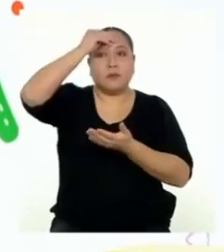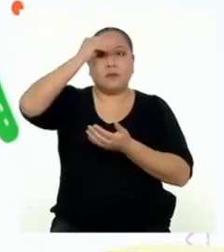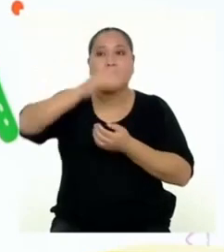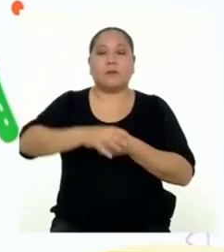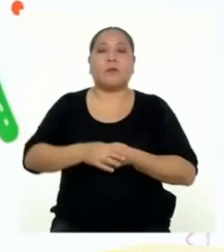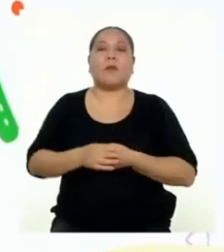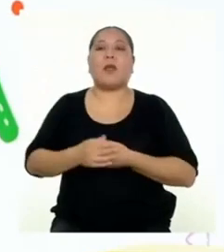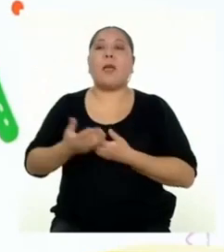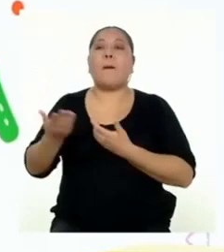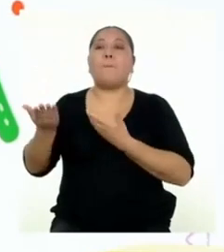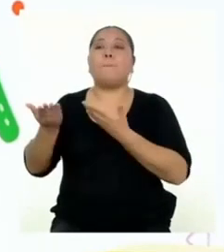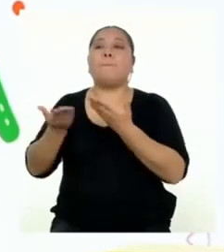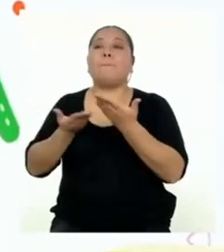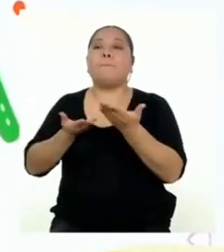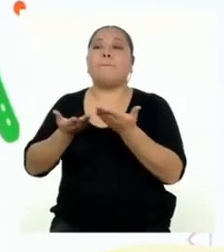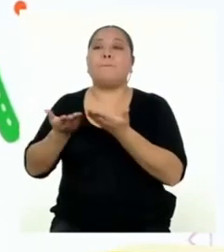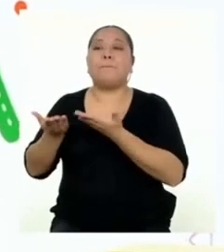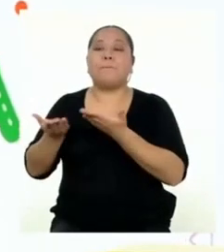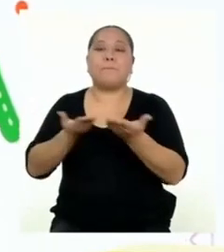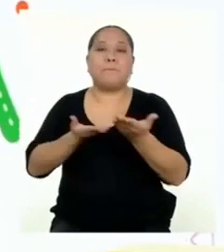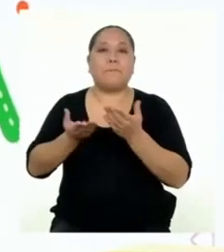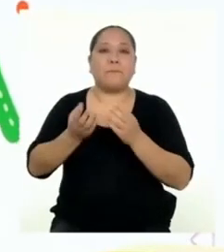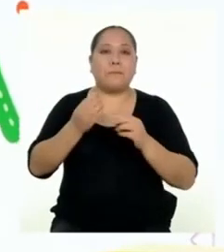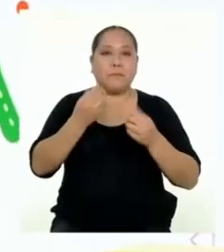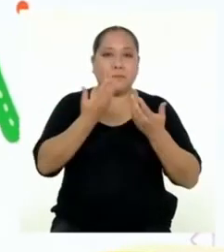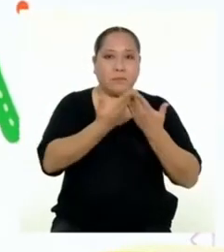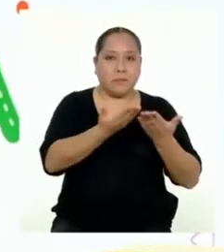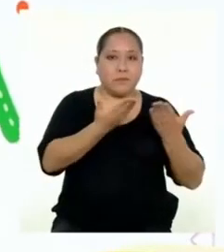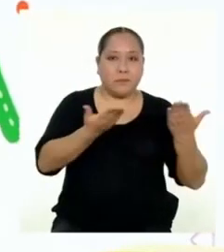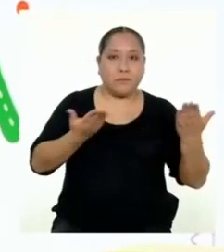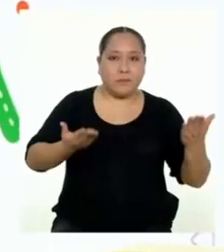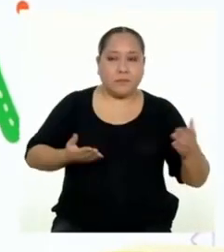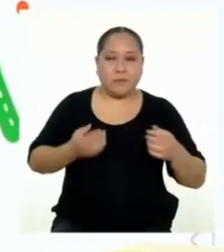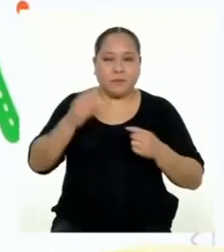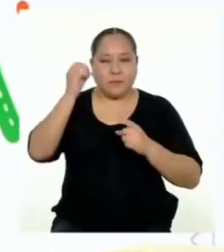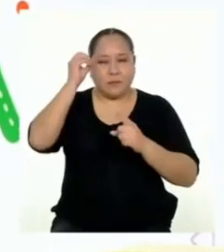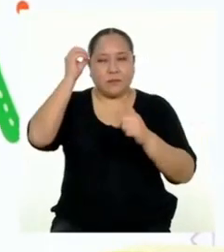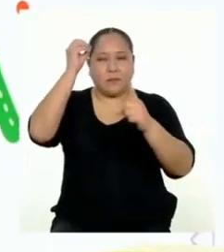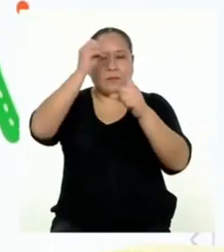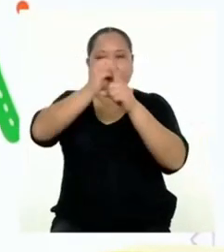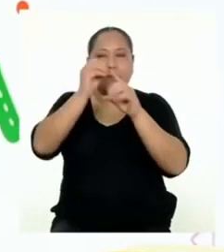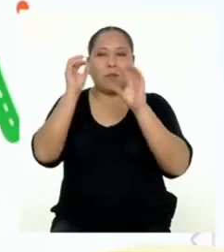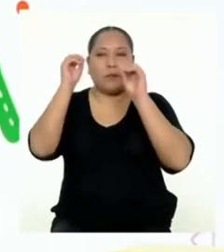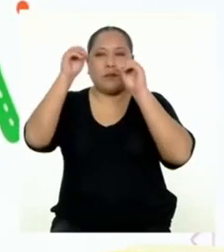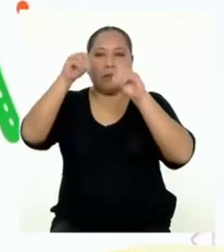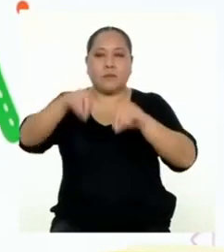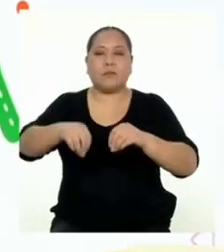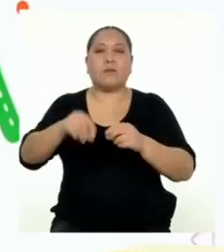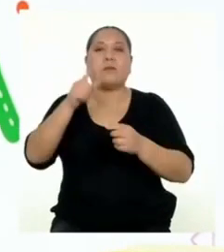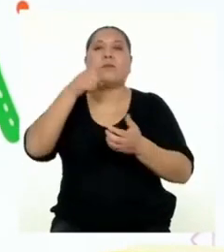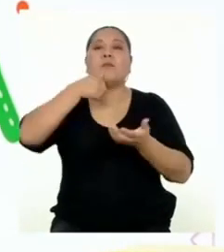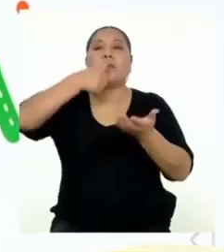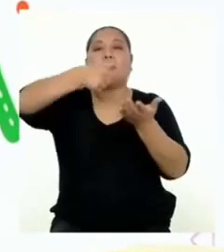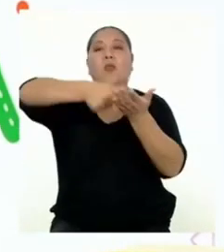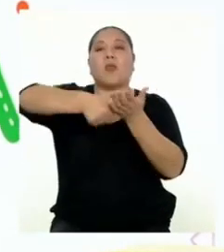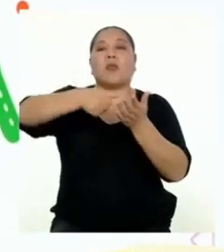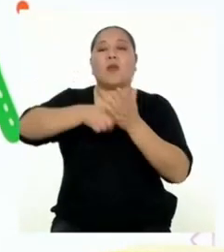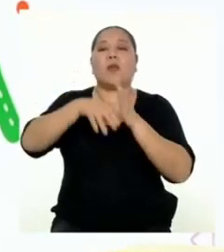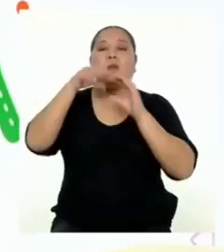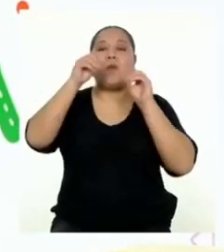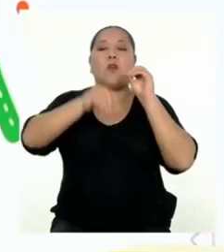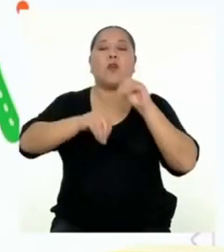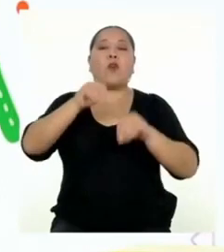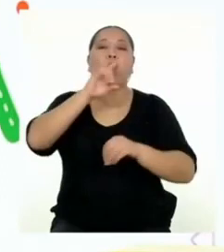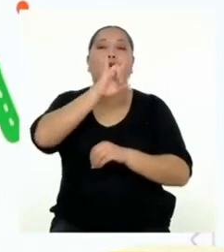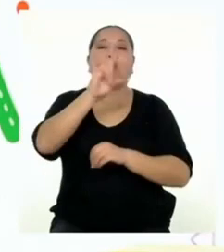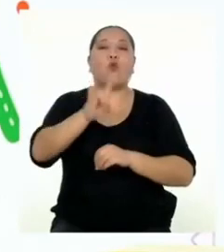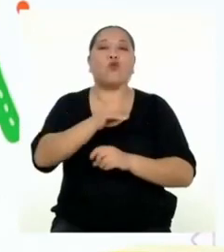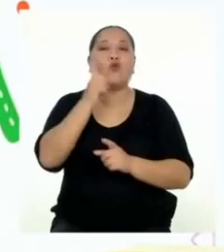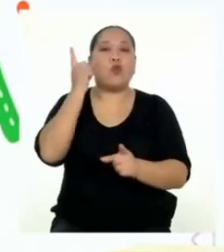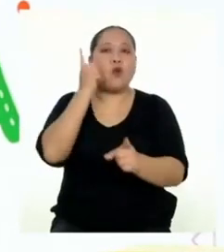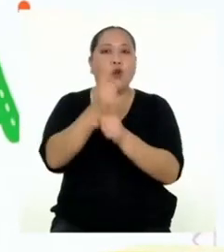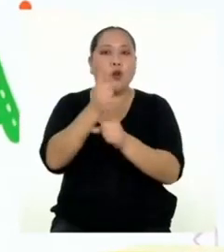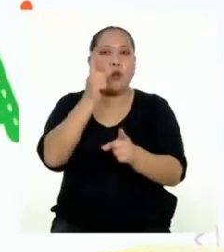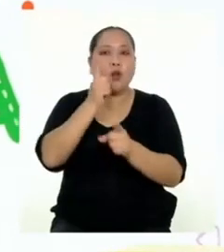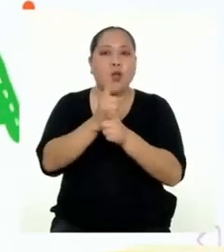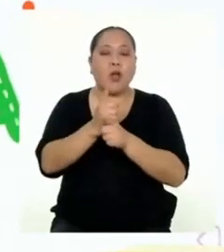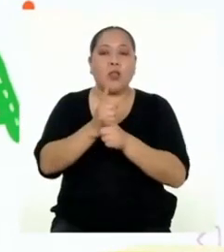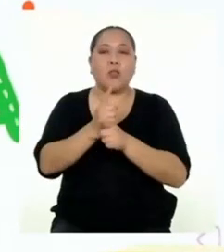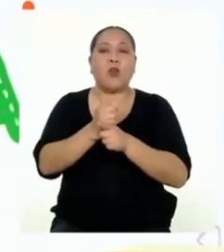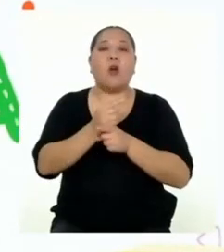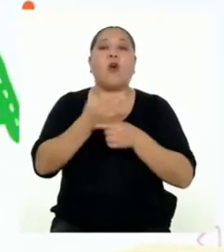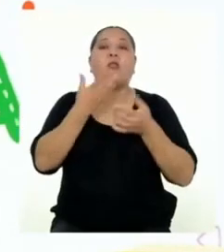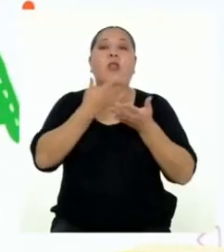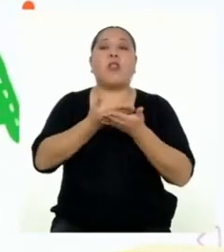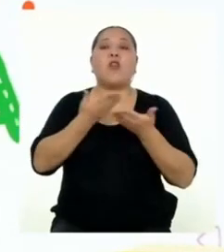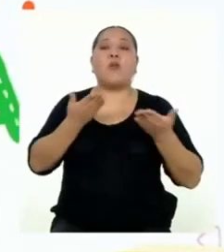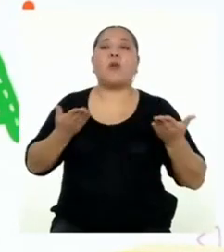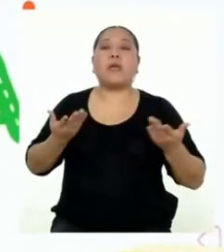los bienes y servicios, con el objetivo de elaborar una carta que proponga acciones para el uso adecuado de los